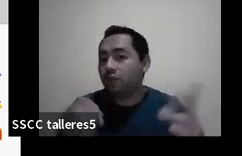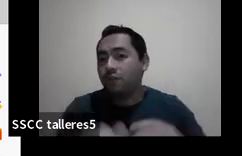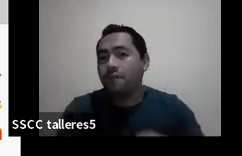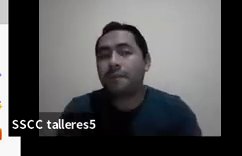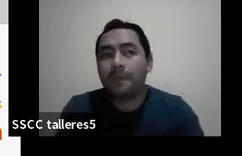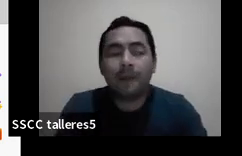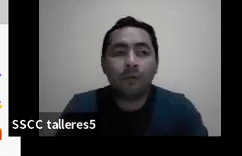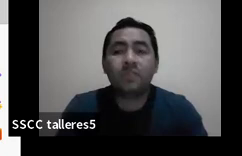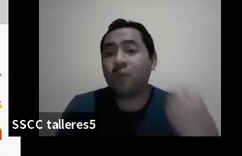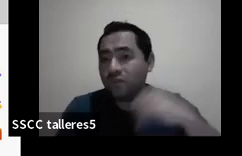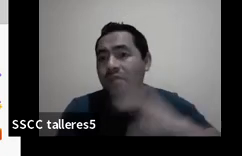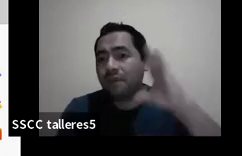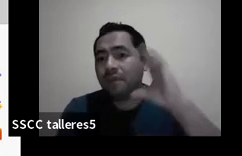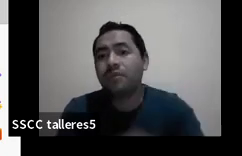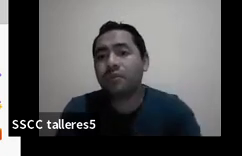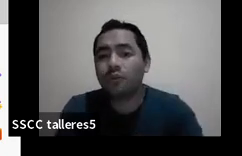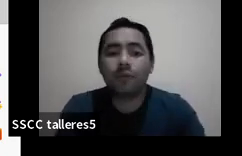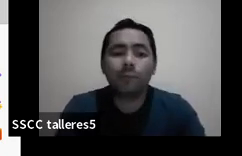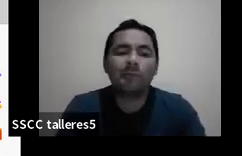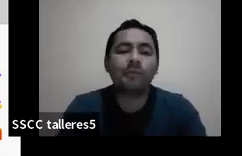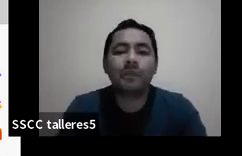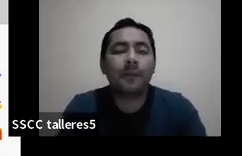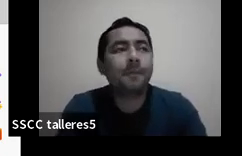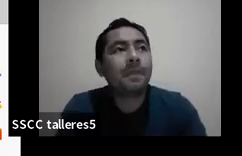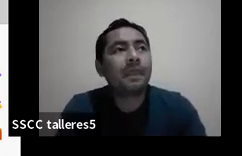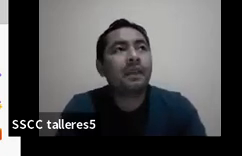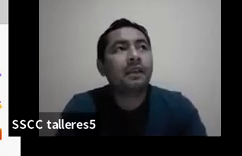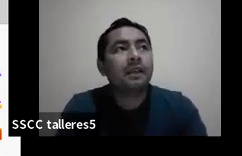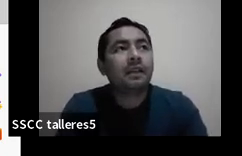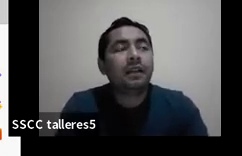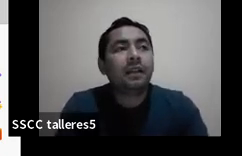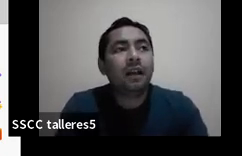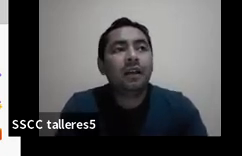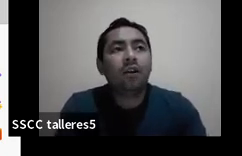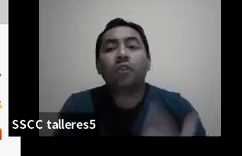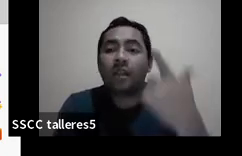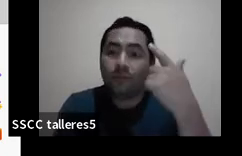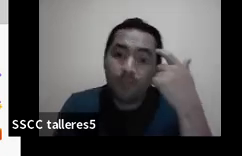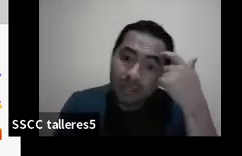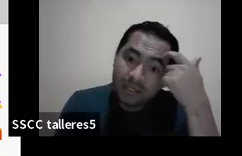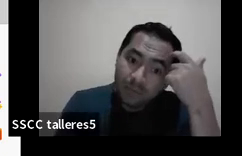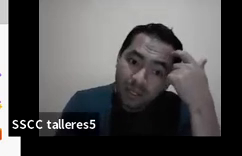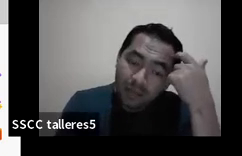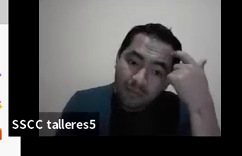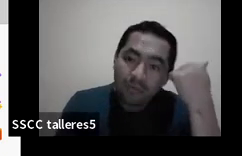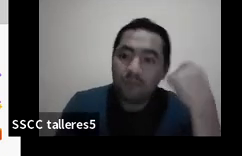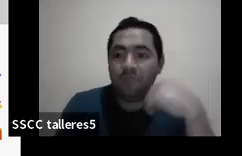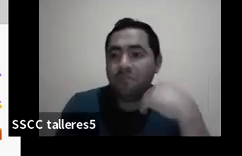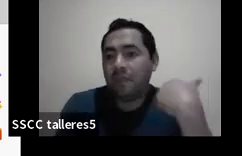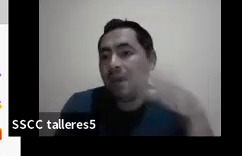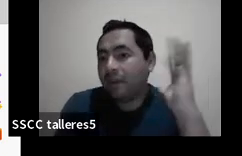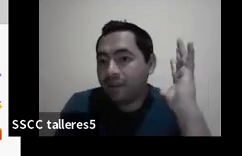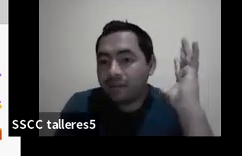nace siendo sordo, ¿ya? O se concibe incluso sordo, ¿ya? Otro caso puede ser, por